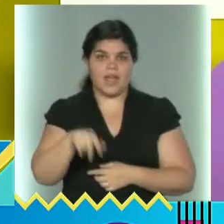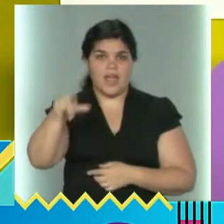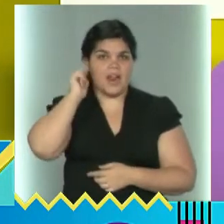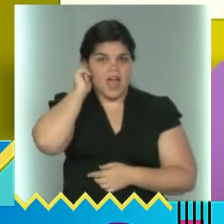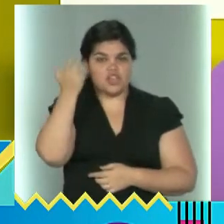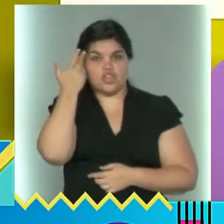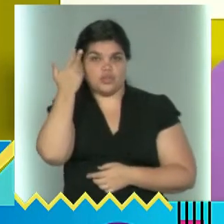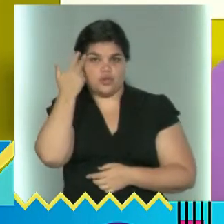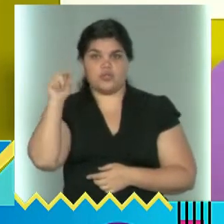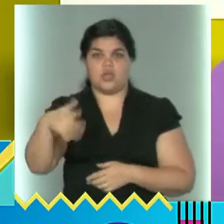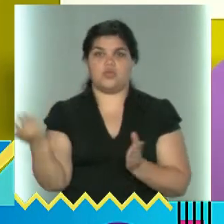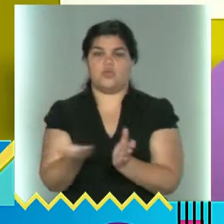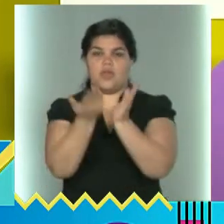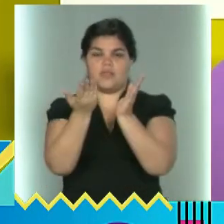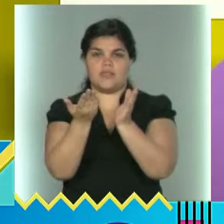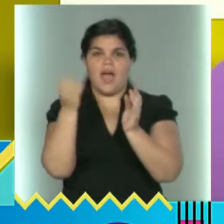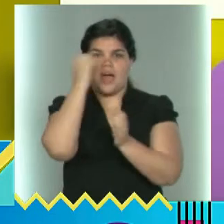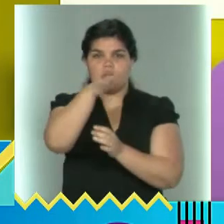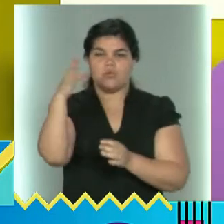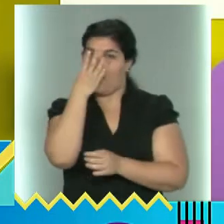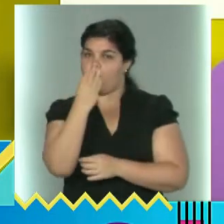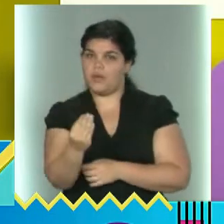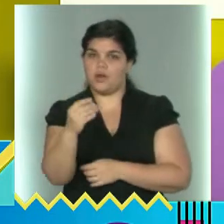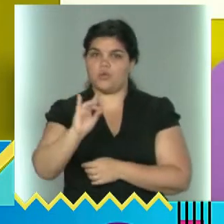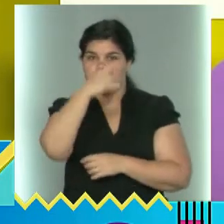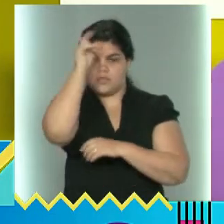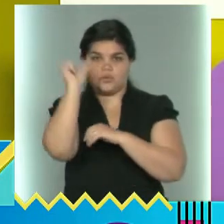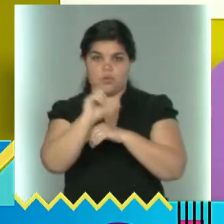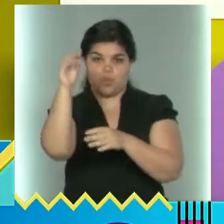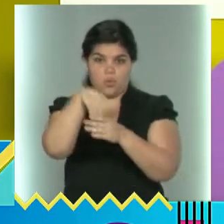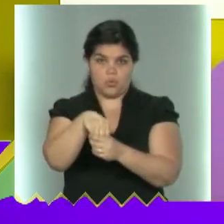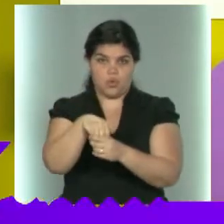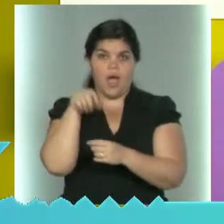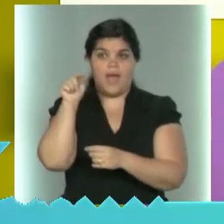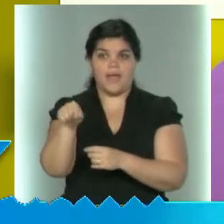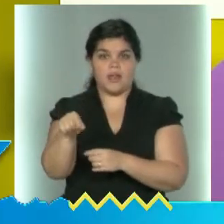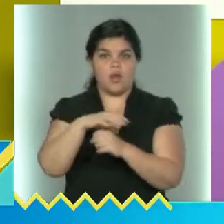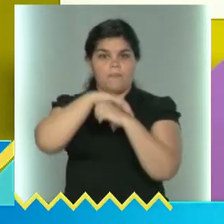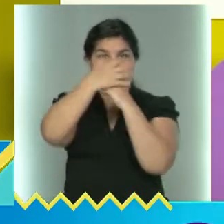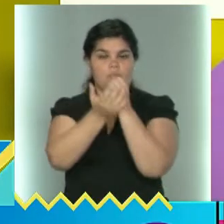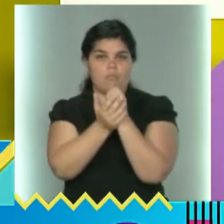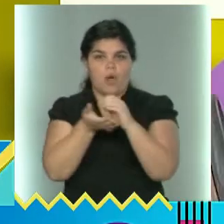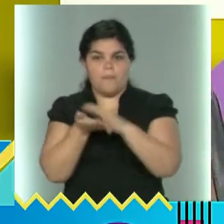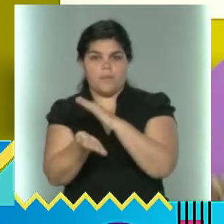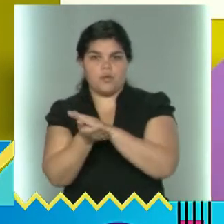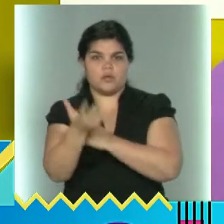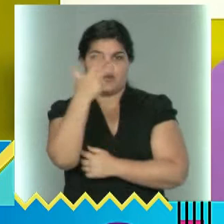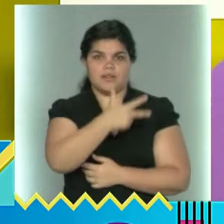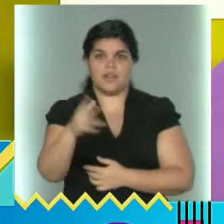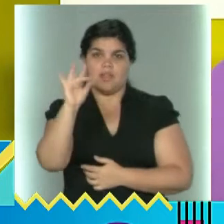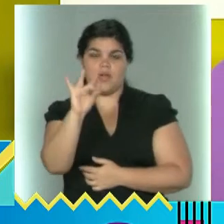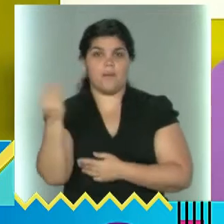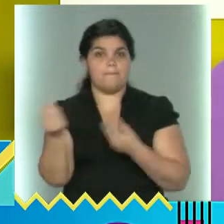18 años, estudiante de la Escuela de Agricultura de General Alvear de la Universidad Nacional de Cuyo, que hace prótesis en su impresora 3D